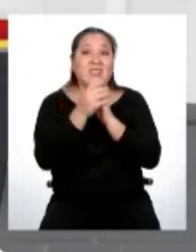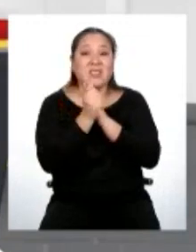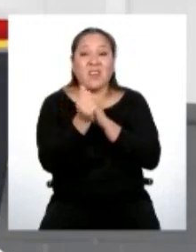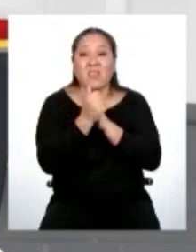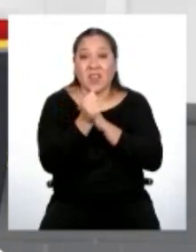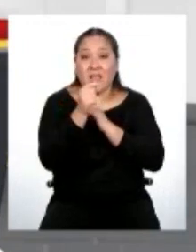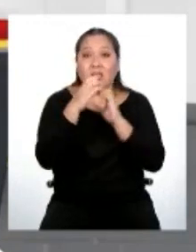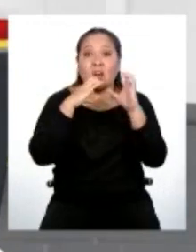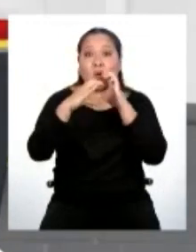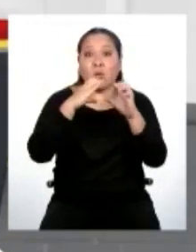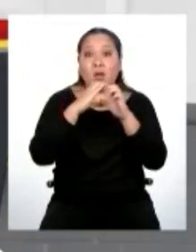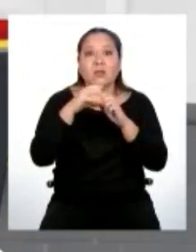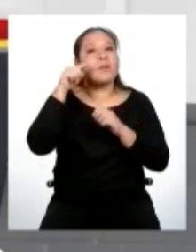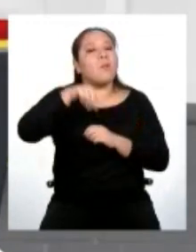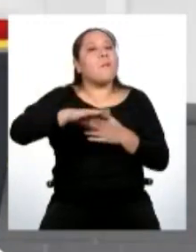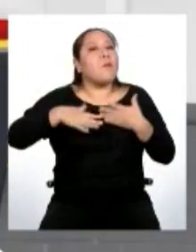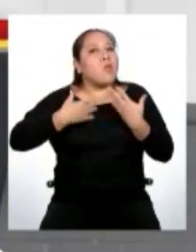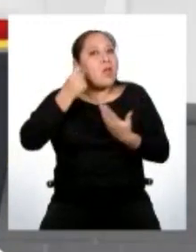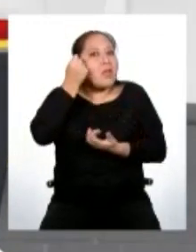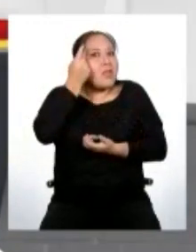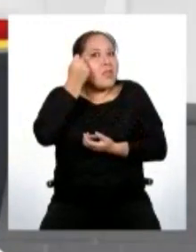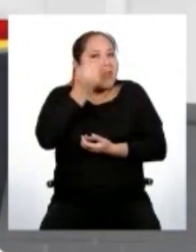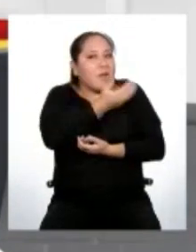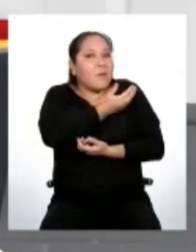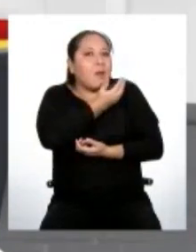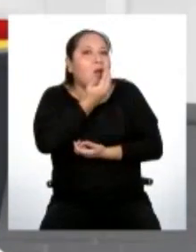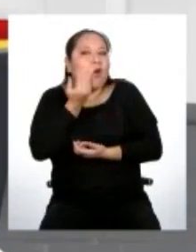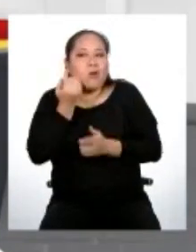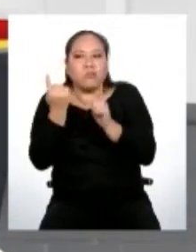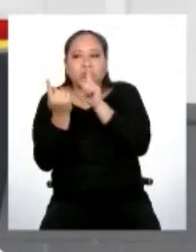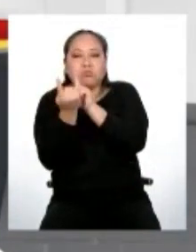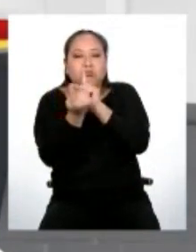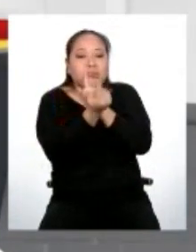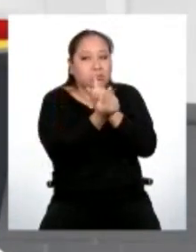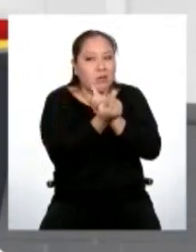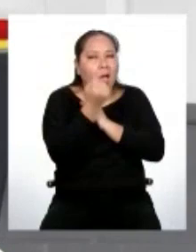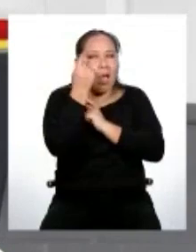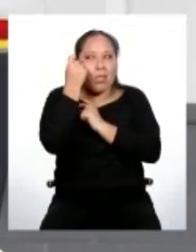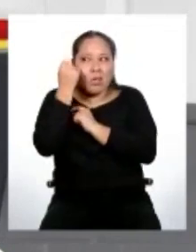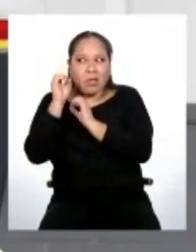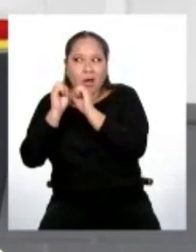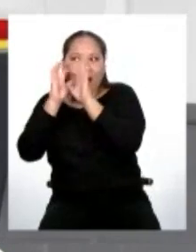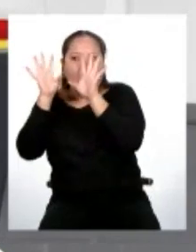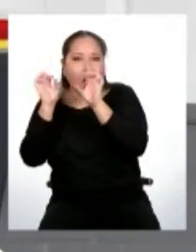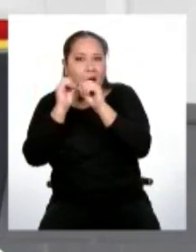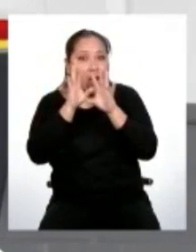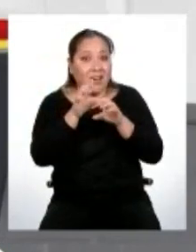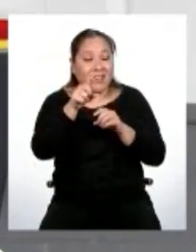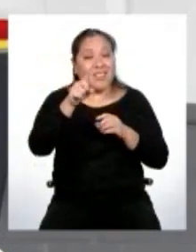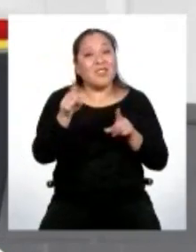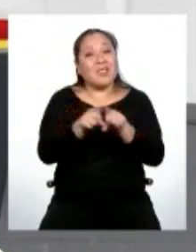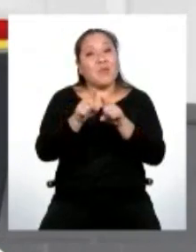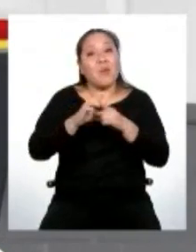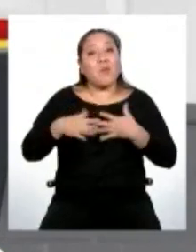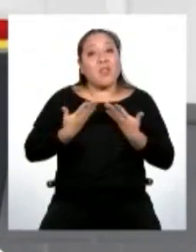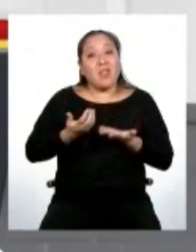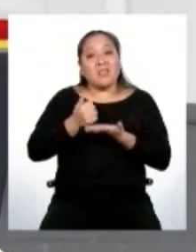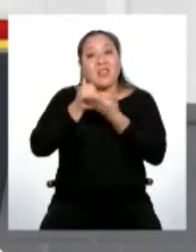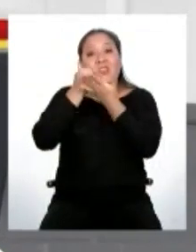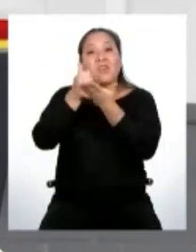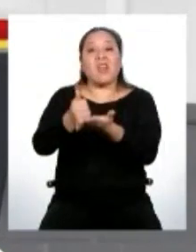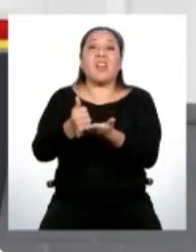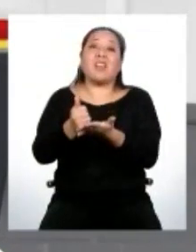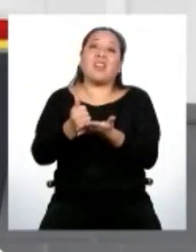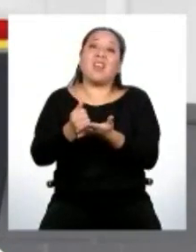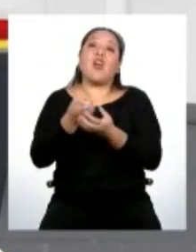comunicativas, vamos a poder entendernos mucho mejor entre nosotros. Y además, podrás dar una buena lección de